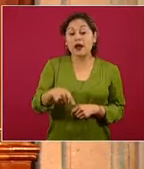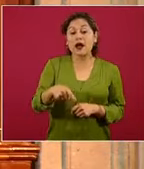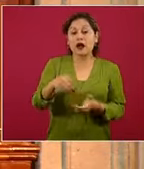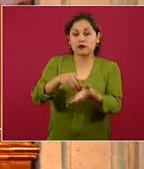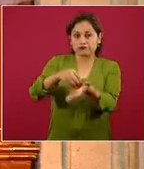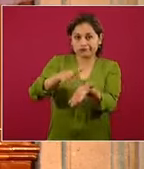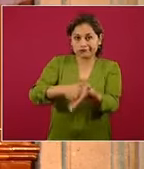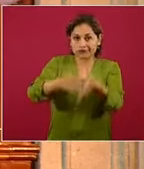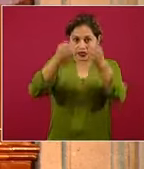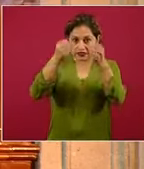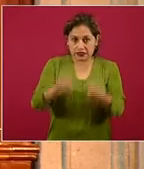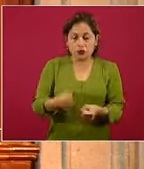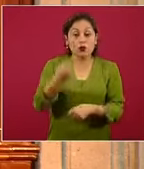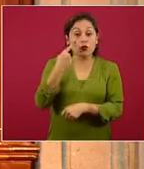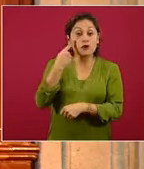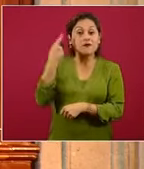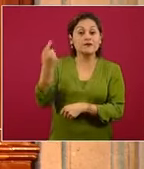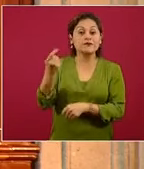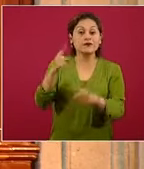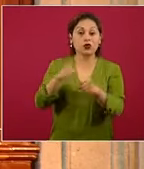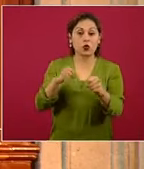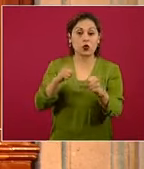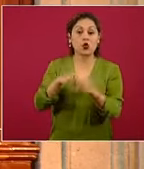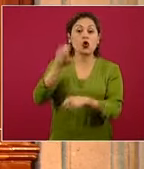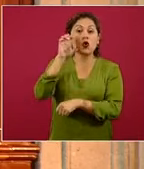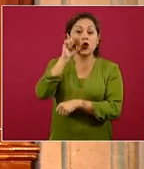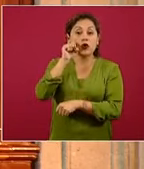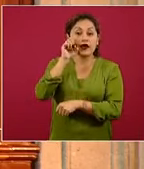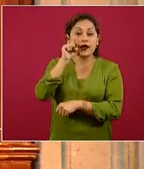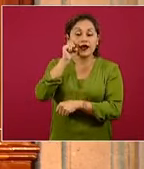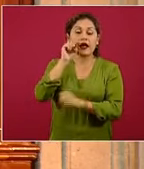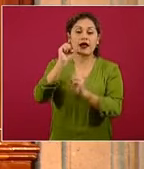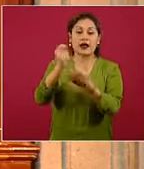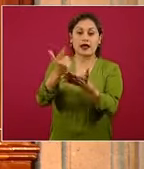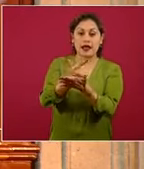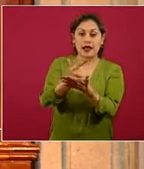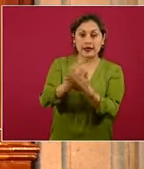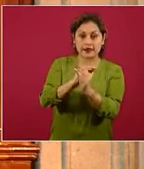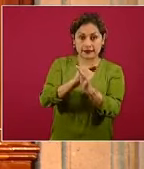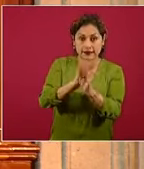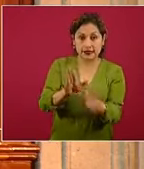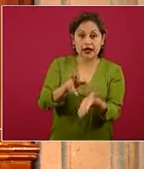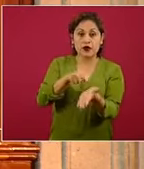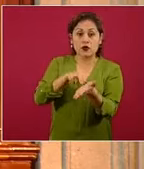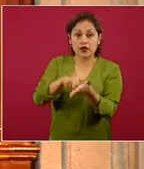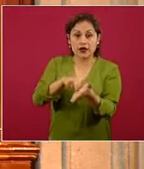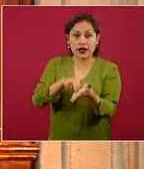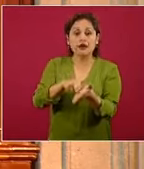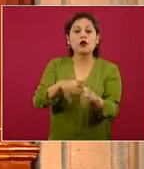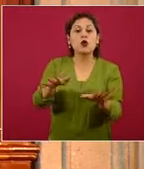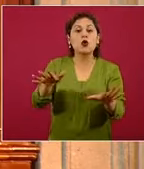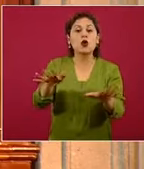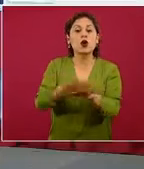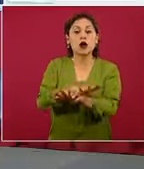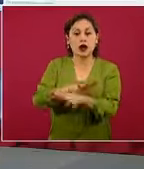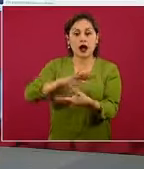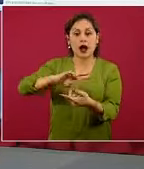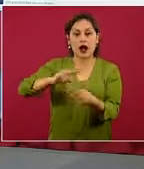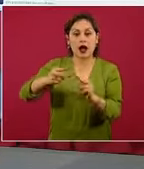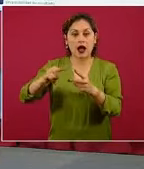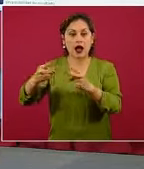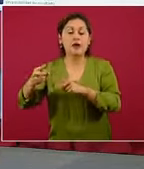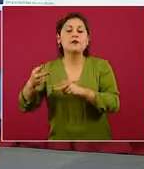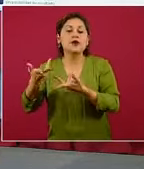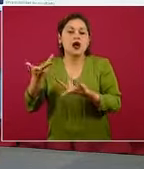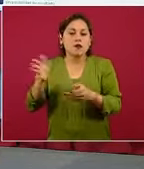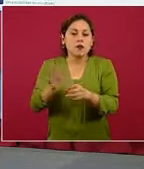grupos que vemos en el color naranja, gris claro y negro, no se van a quedar en esa clasificación, están pasando en este momento